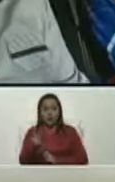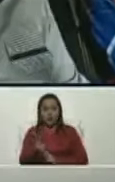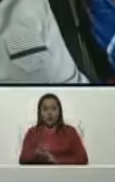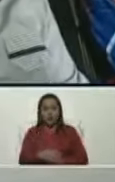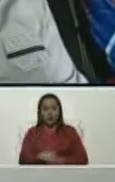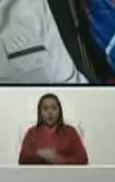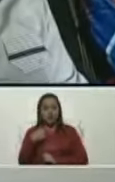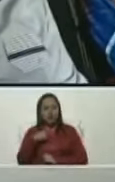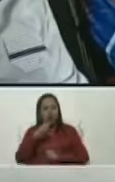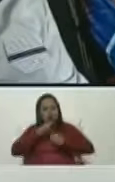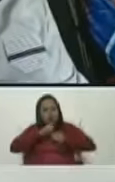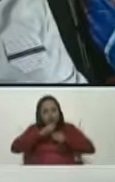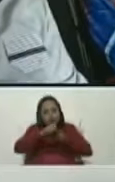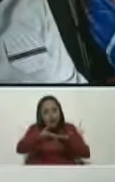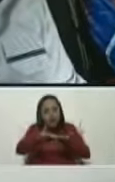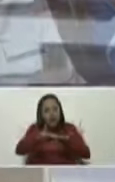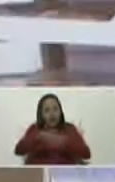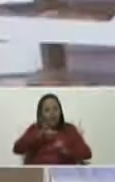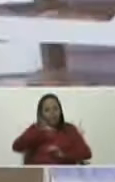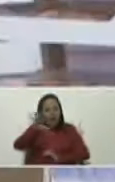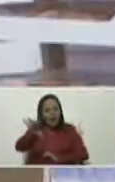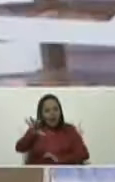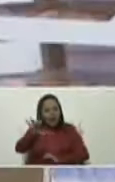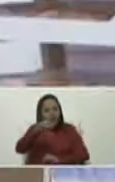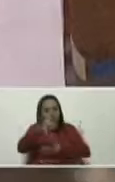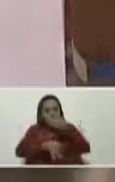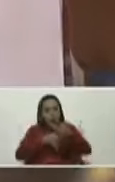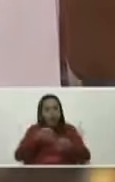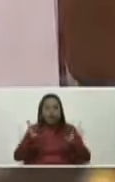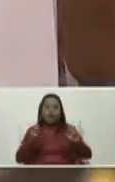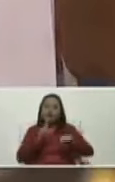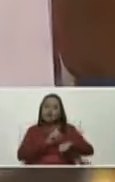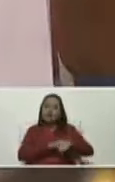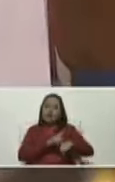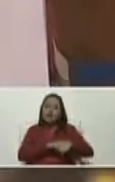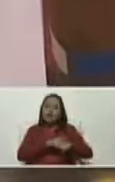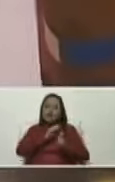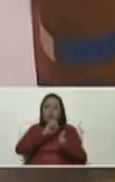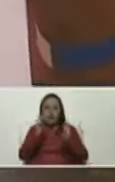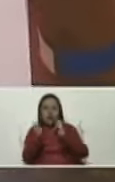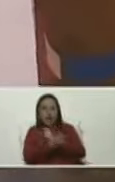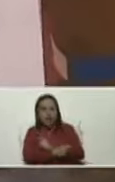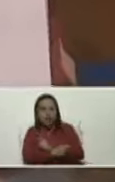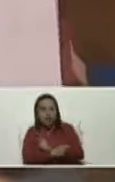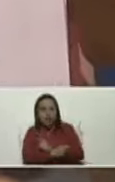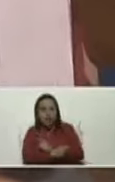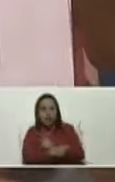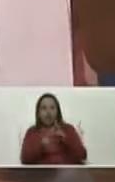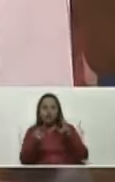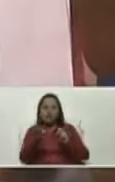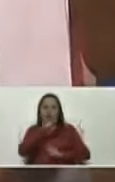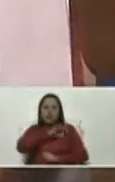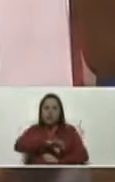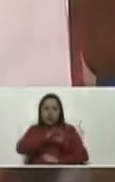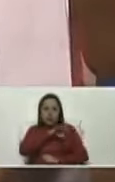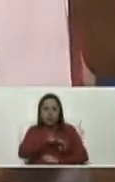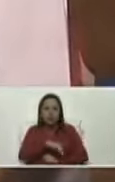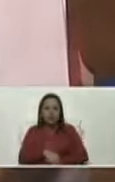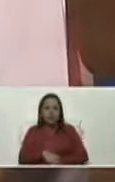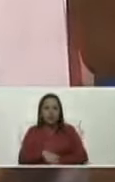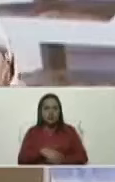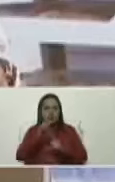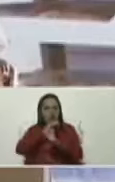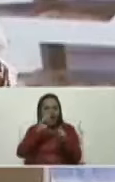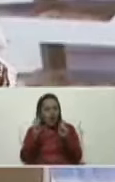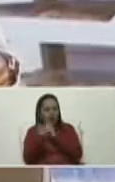le hablé al país de que había llegado una nueva época de transición a una nueva sociedad, de que los